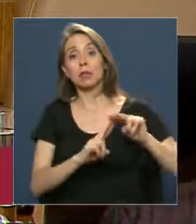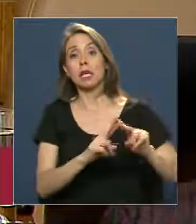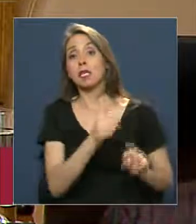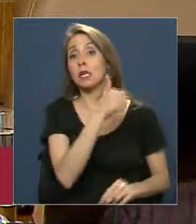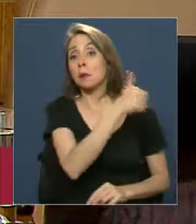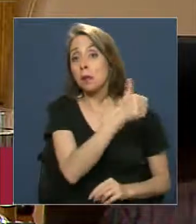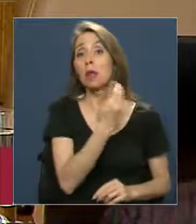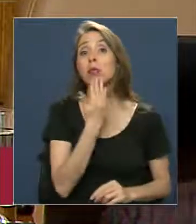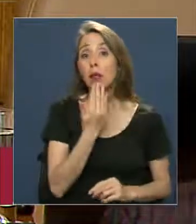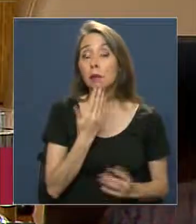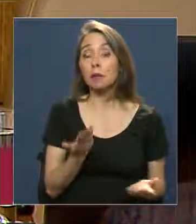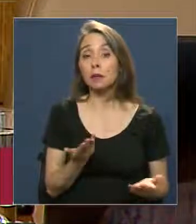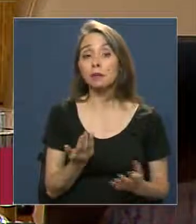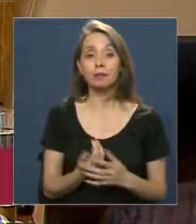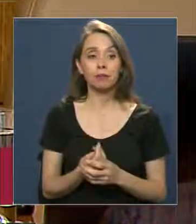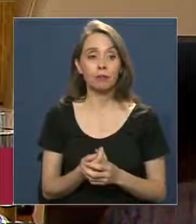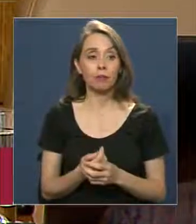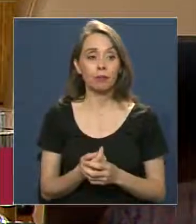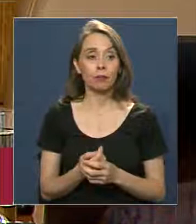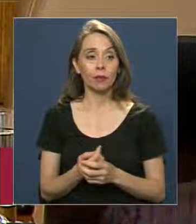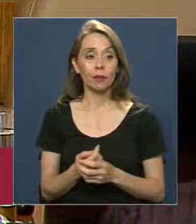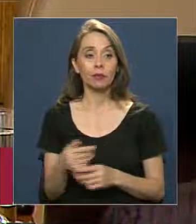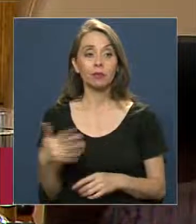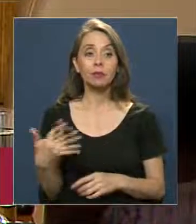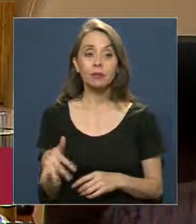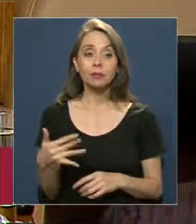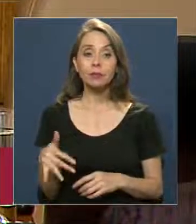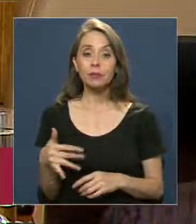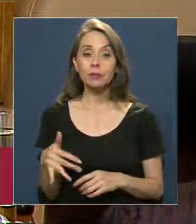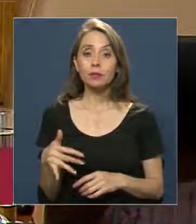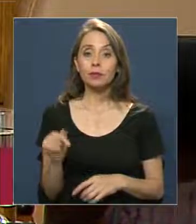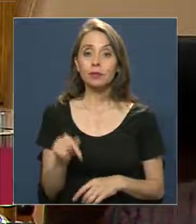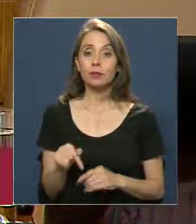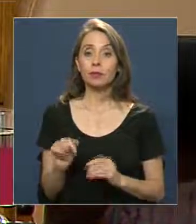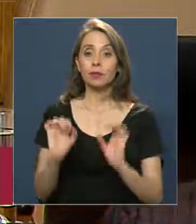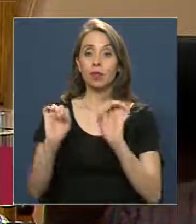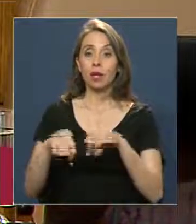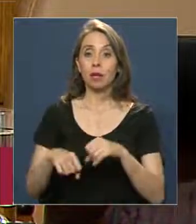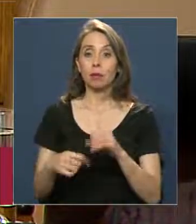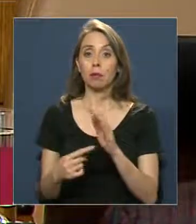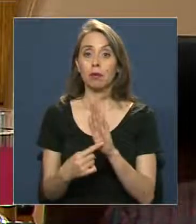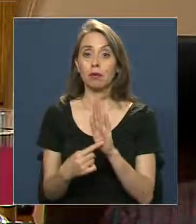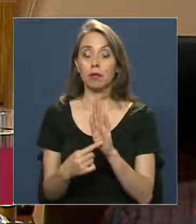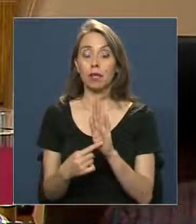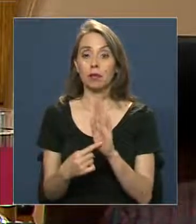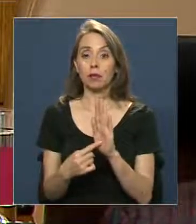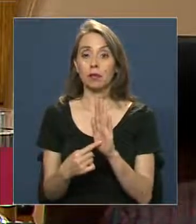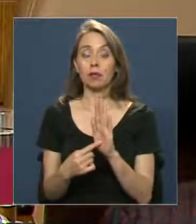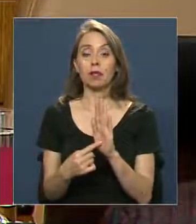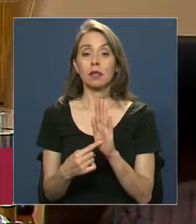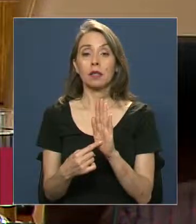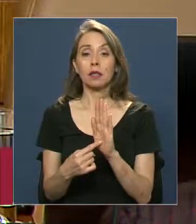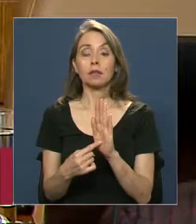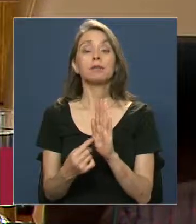muy relevante el que podamos hoy día aprobar justamente esta ley que permite decirle como Estado, ¿saben